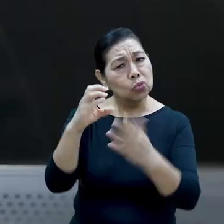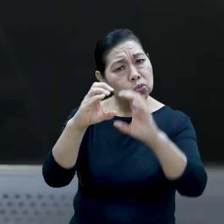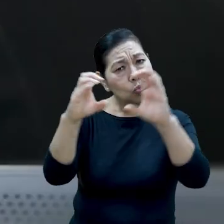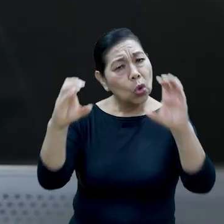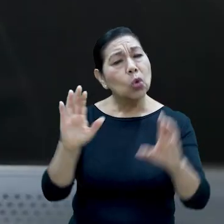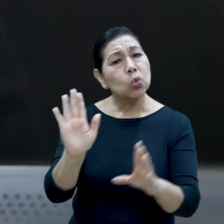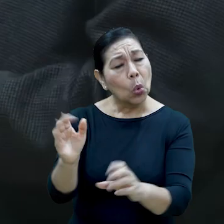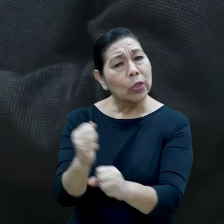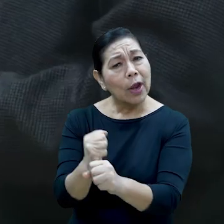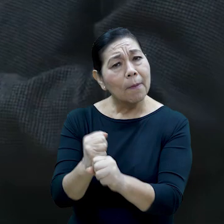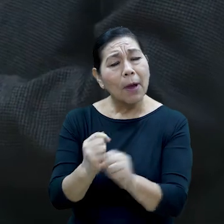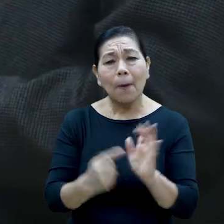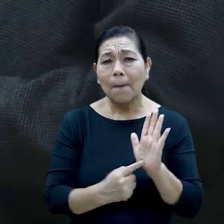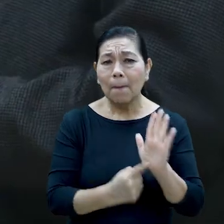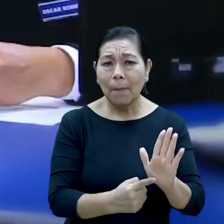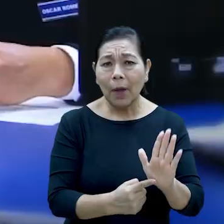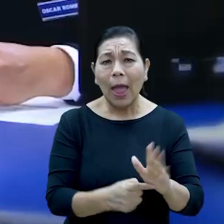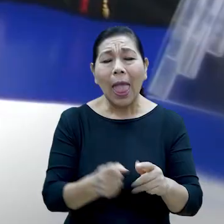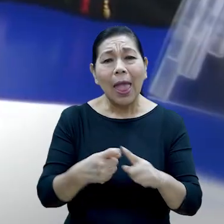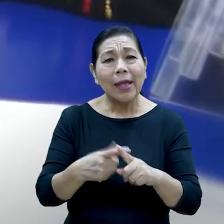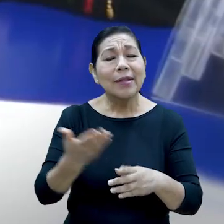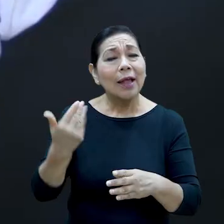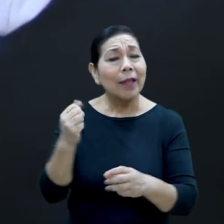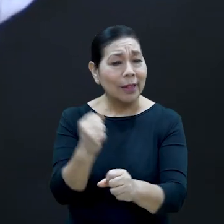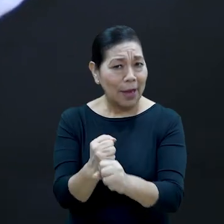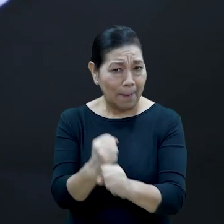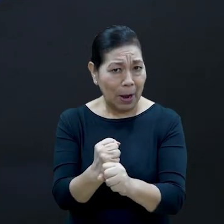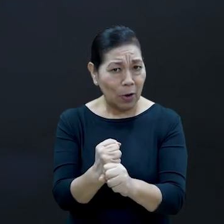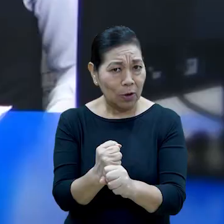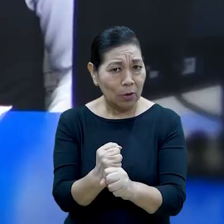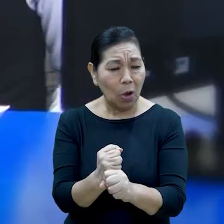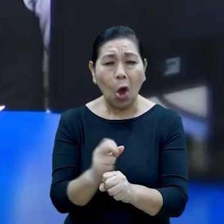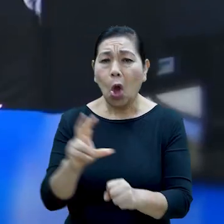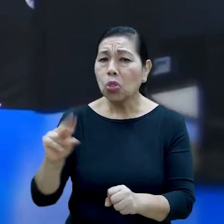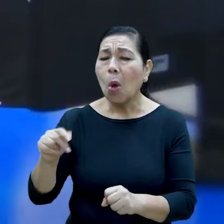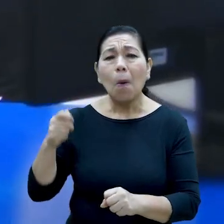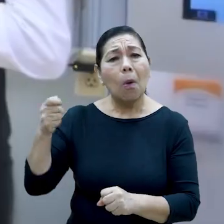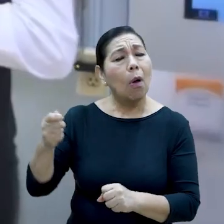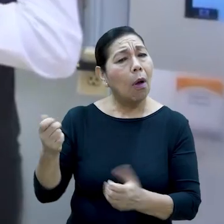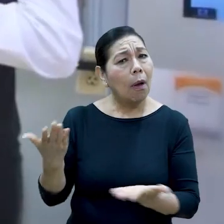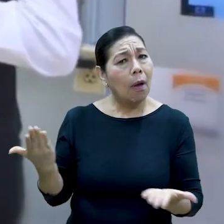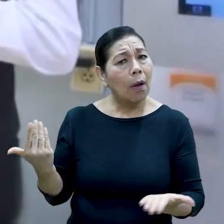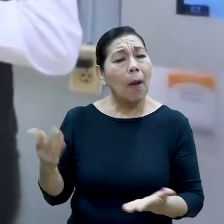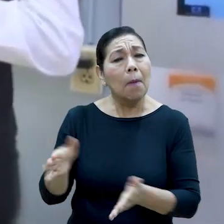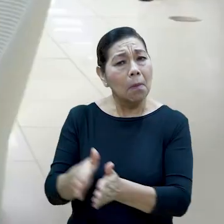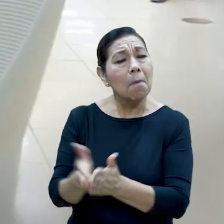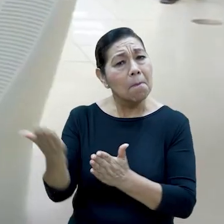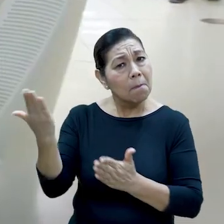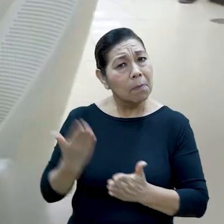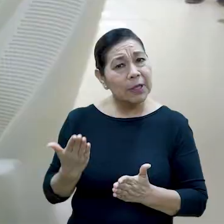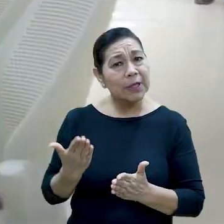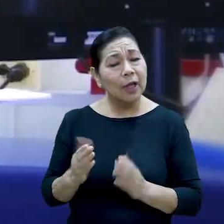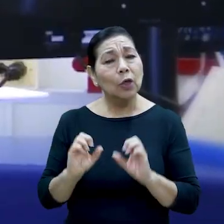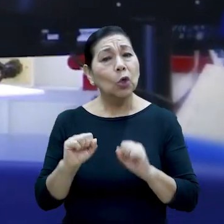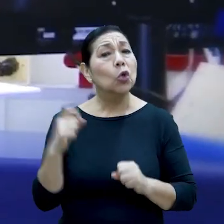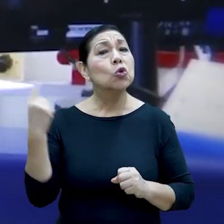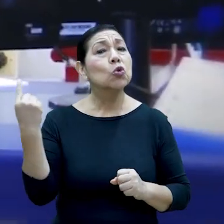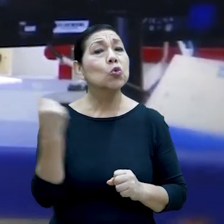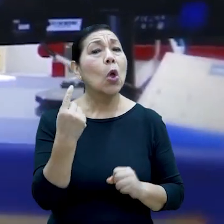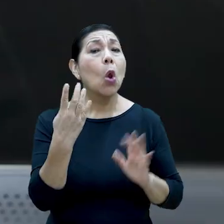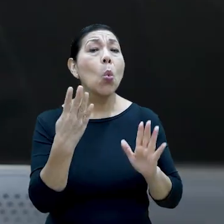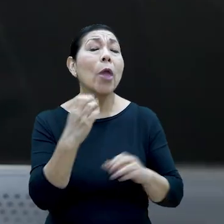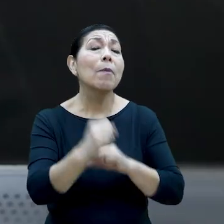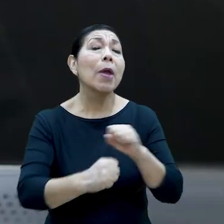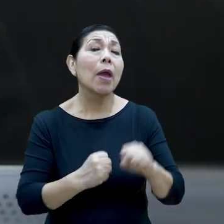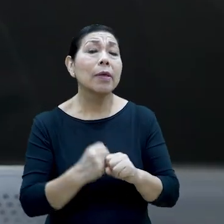los certificados de trabajo que presentó de sus ex empleadores, por lo que le denegó la pensión de jubilación solicitada, al acreditar